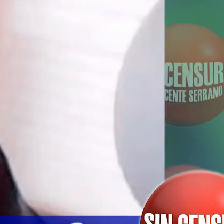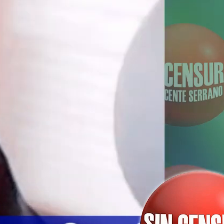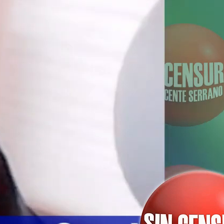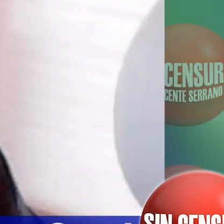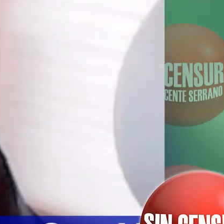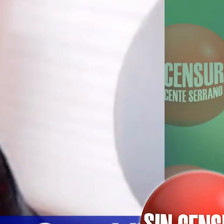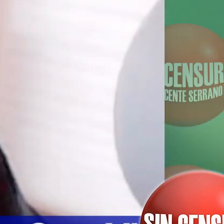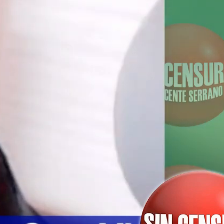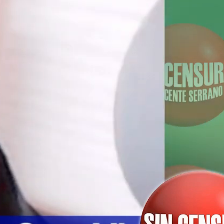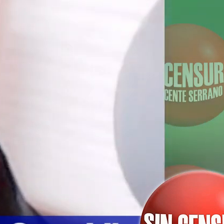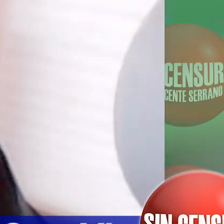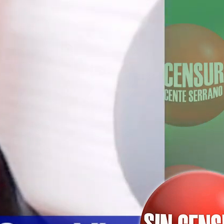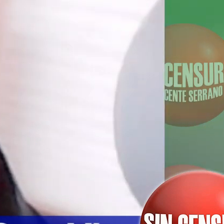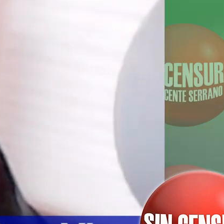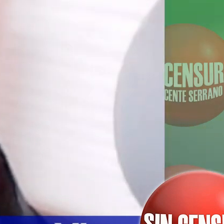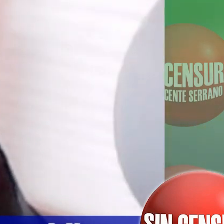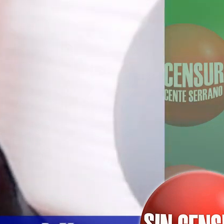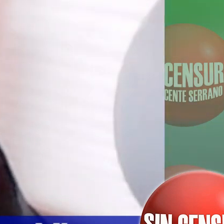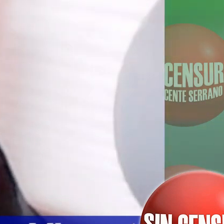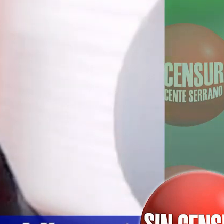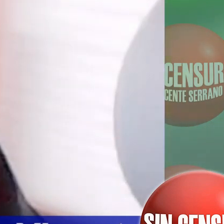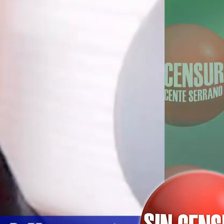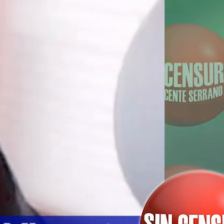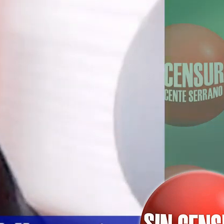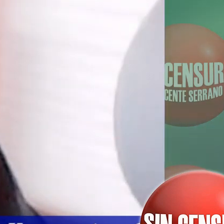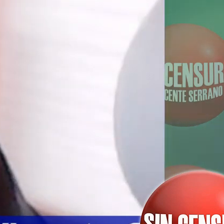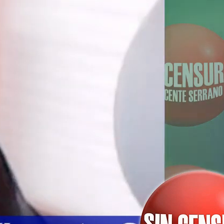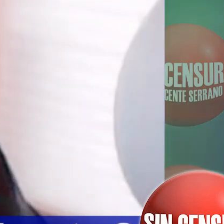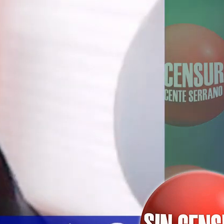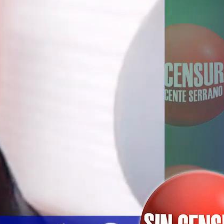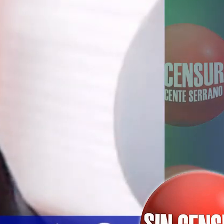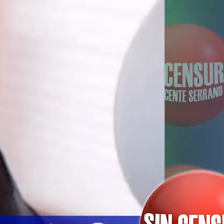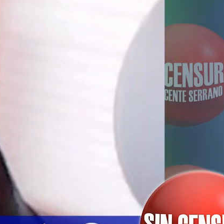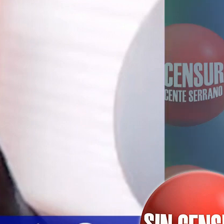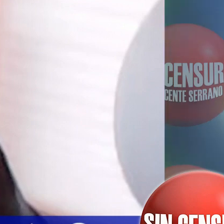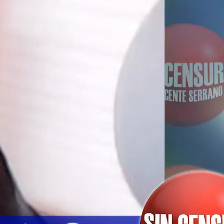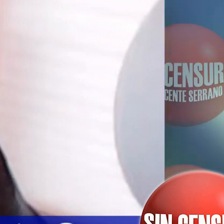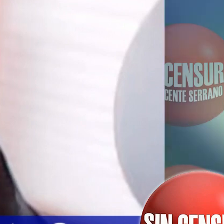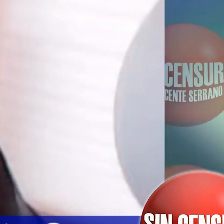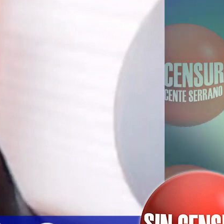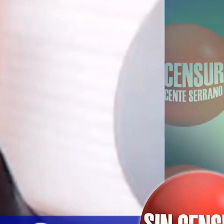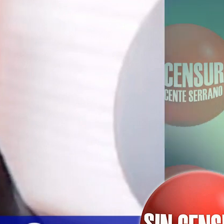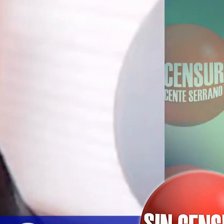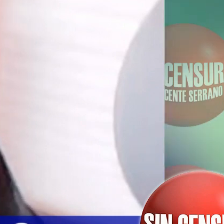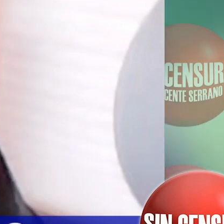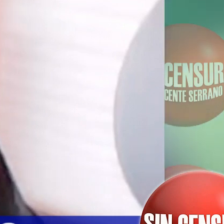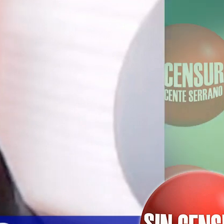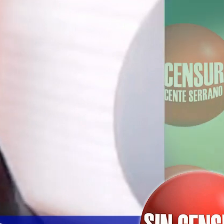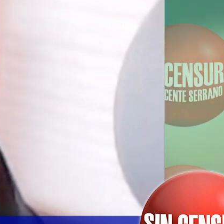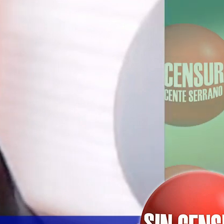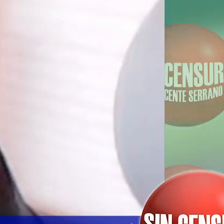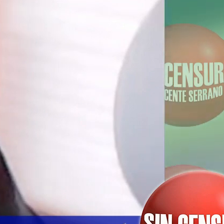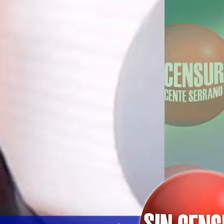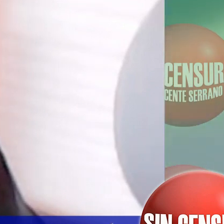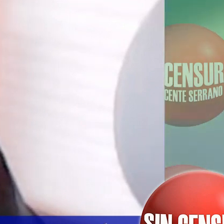asesinato. Recordemos que Venustiano Carranza fue asesinado un 21 de mayo